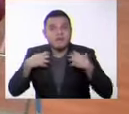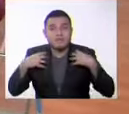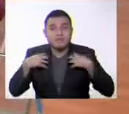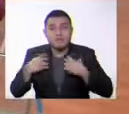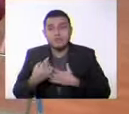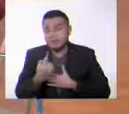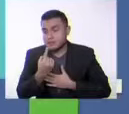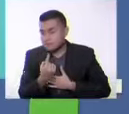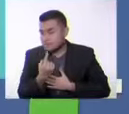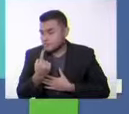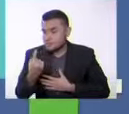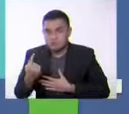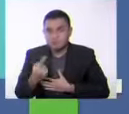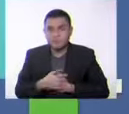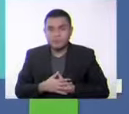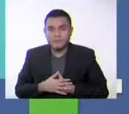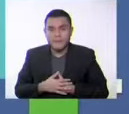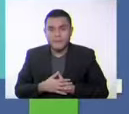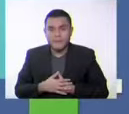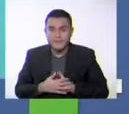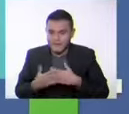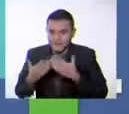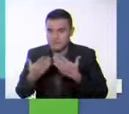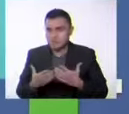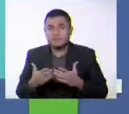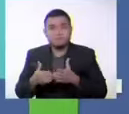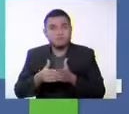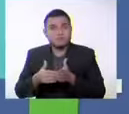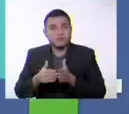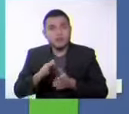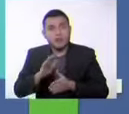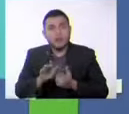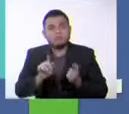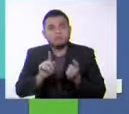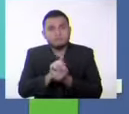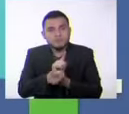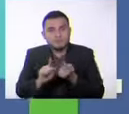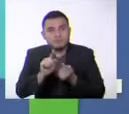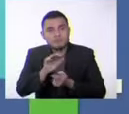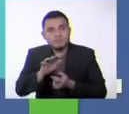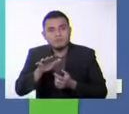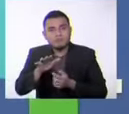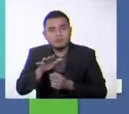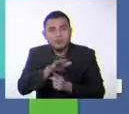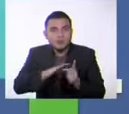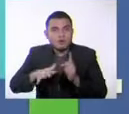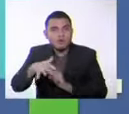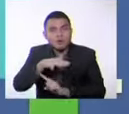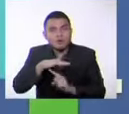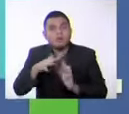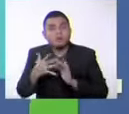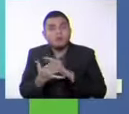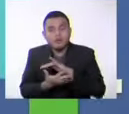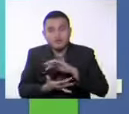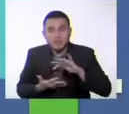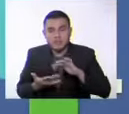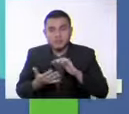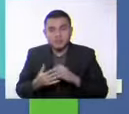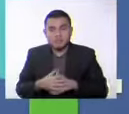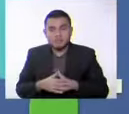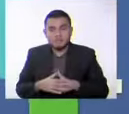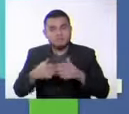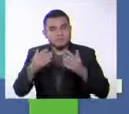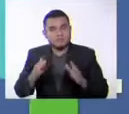humano en condiciones favorables a partir de su relación con su entorno o con el medio ambiente. Como nosotros ya